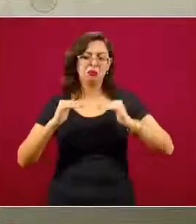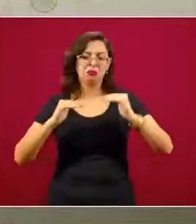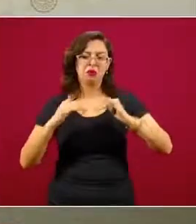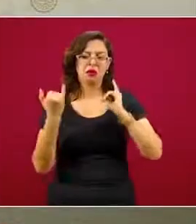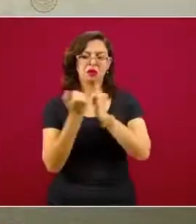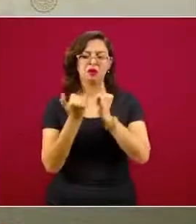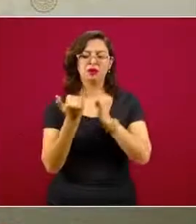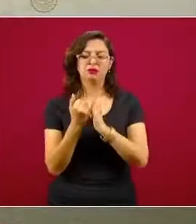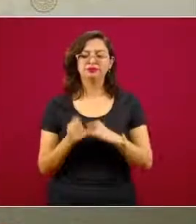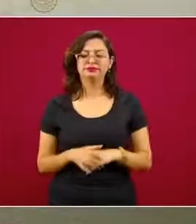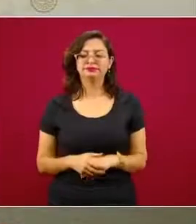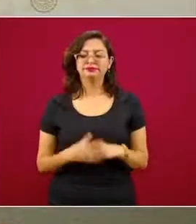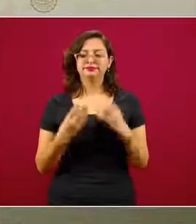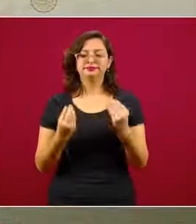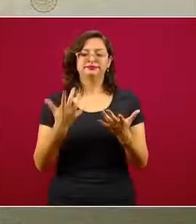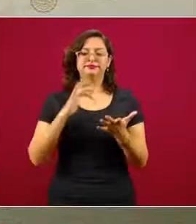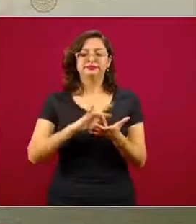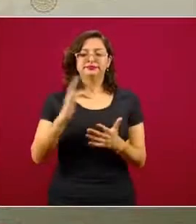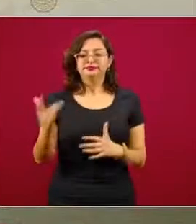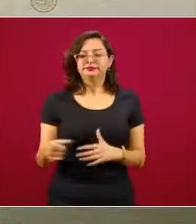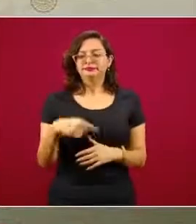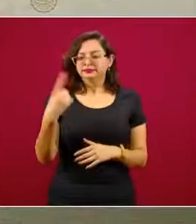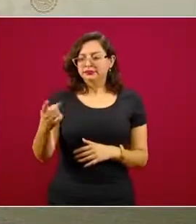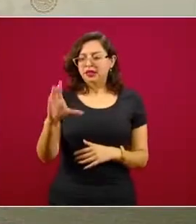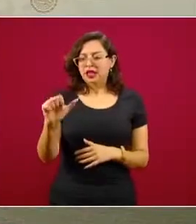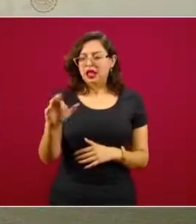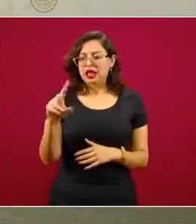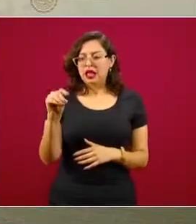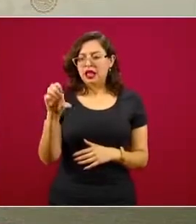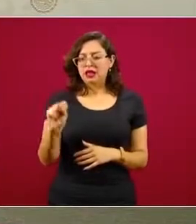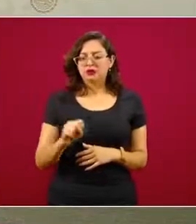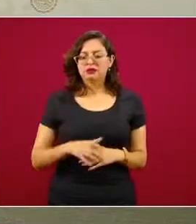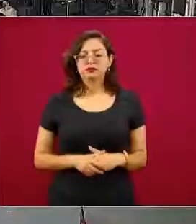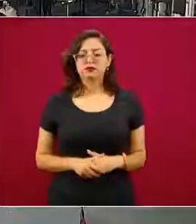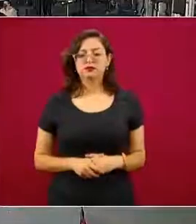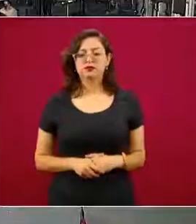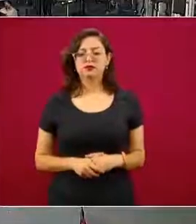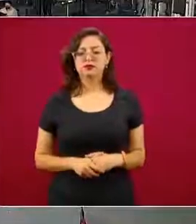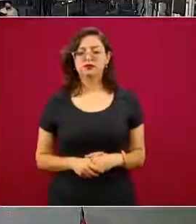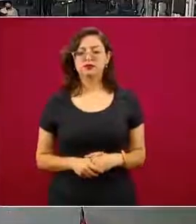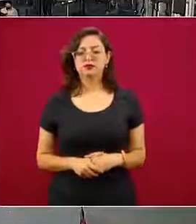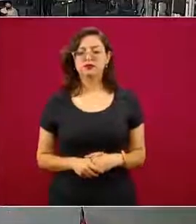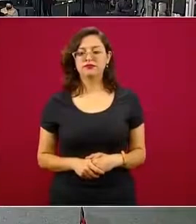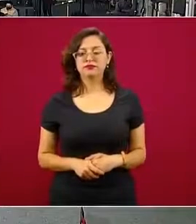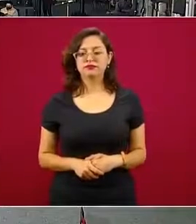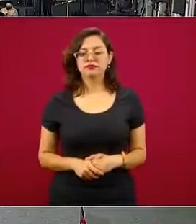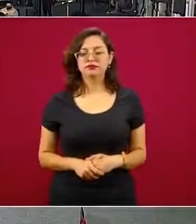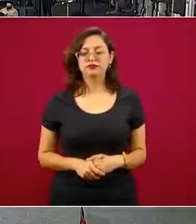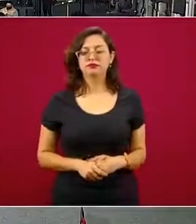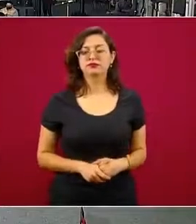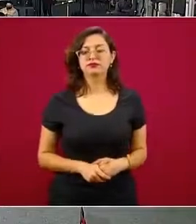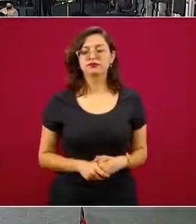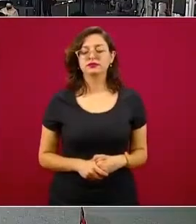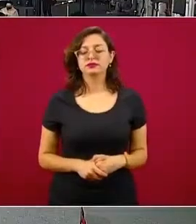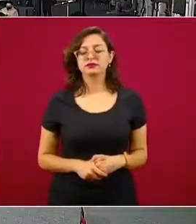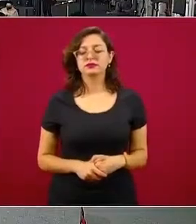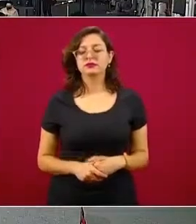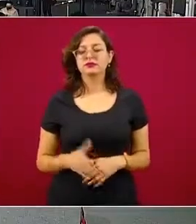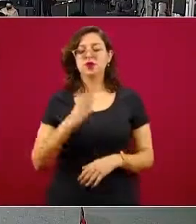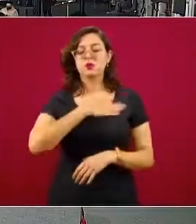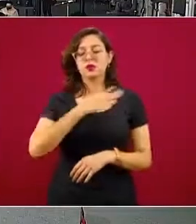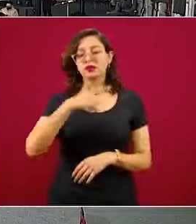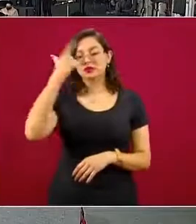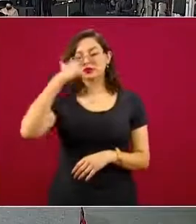condiciones. Muchas gracias. Bueno, Carlos González. Guzmán, perdón. Noticias. Buenas noches,